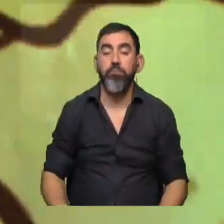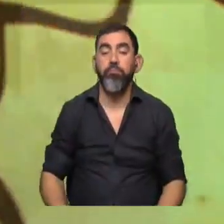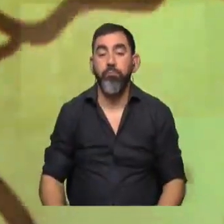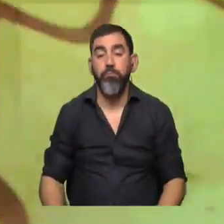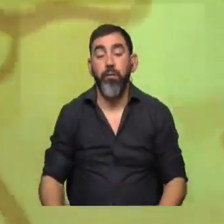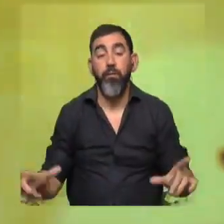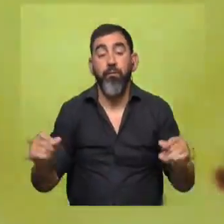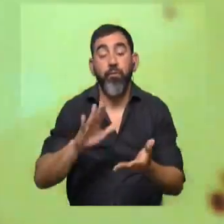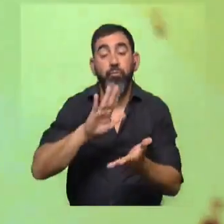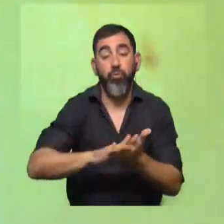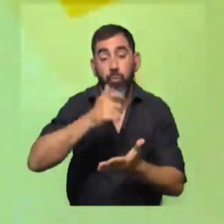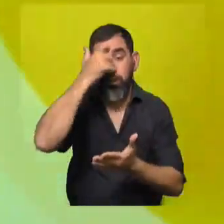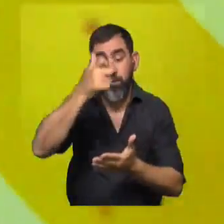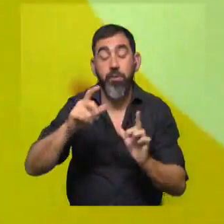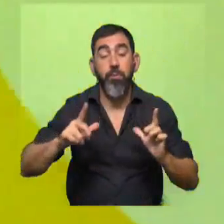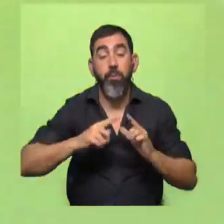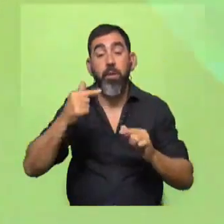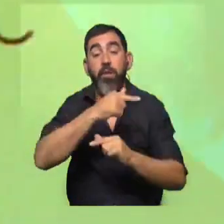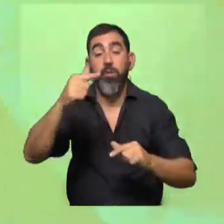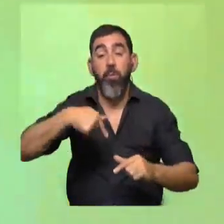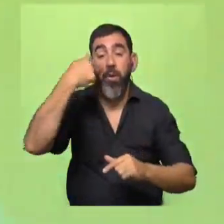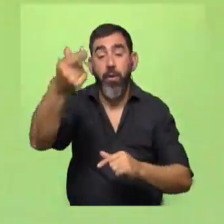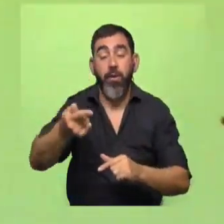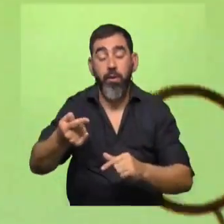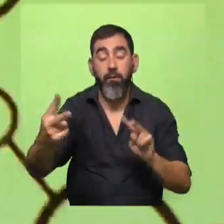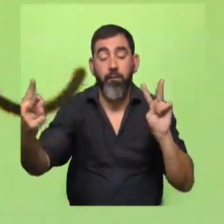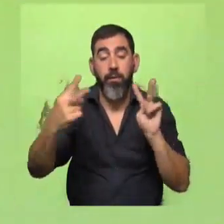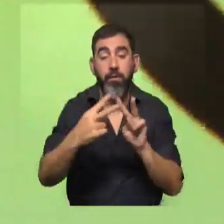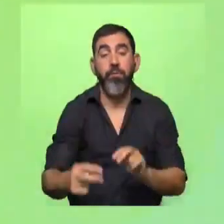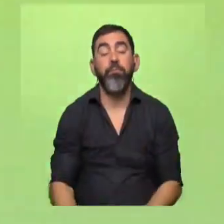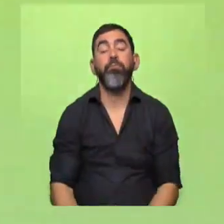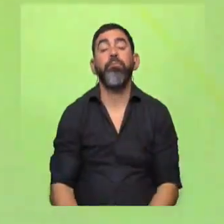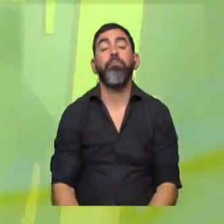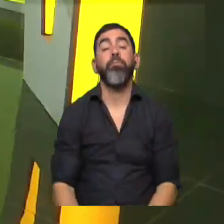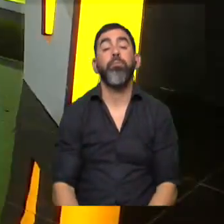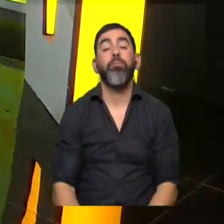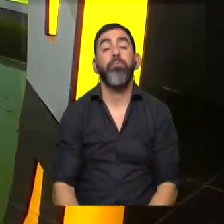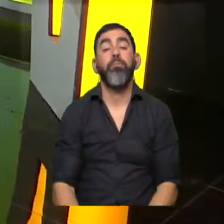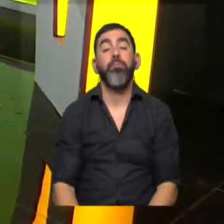Cerramos Sobre Ciencia, los esperamos aquí en TV Ciudad la semana que viene, como siempre.